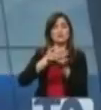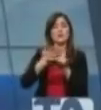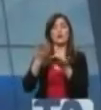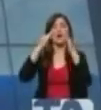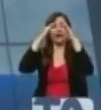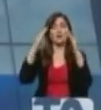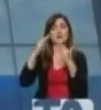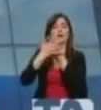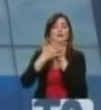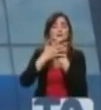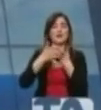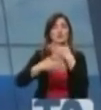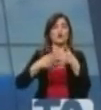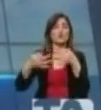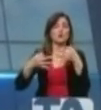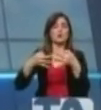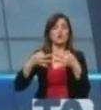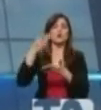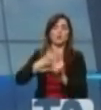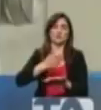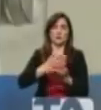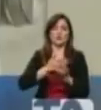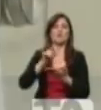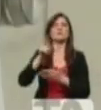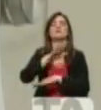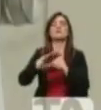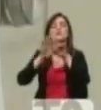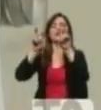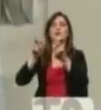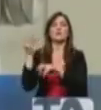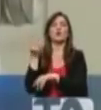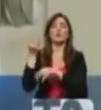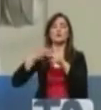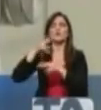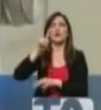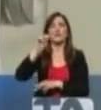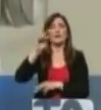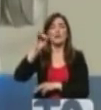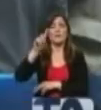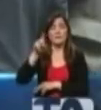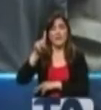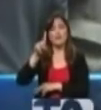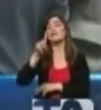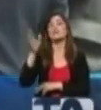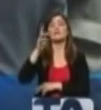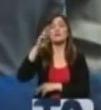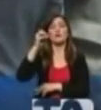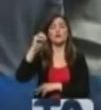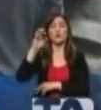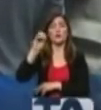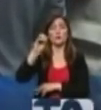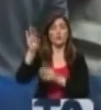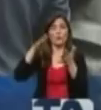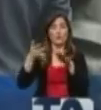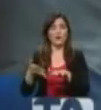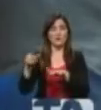para las 11 de la mañana de este lunes en la Casa de la Justicia de Carcelén, norte de la capital, en el caso de la muerte del joven David Romo. De